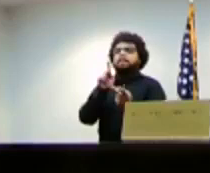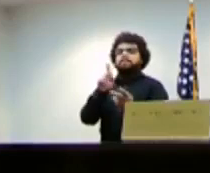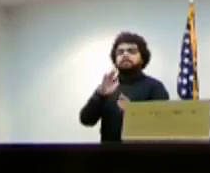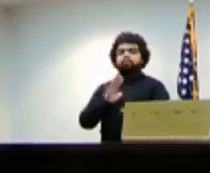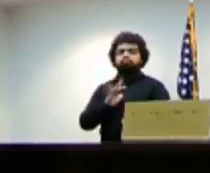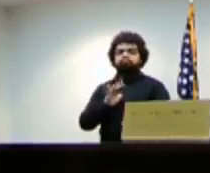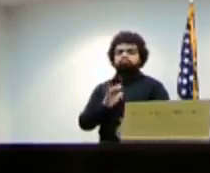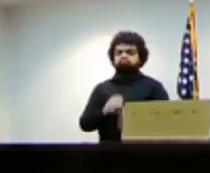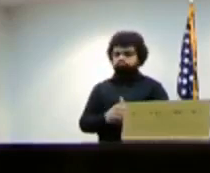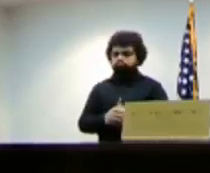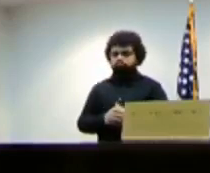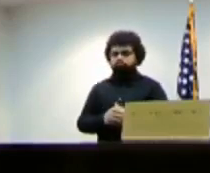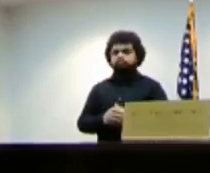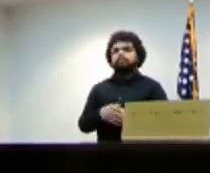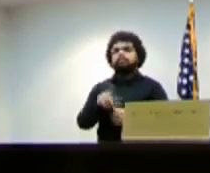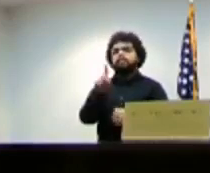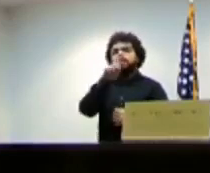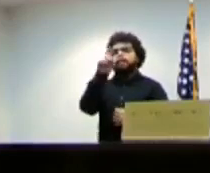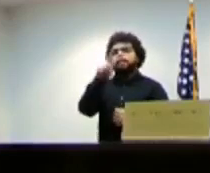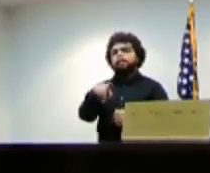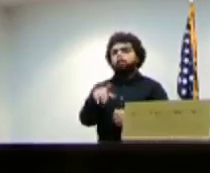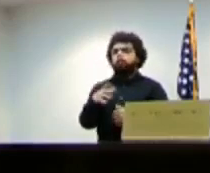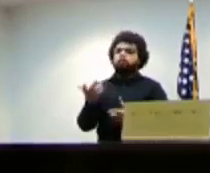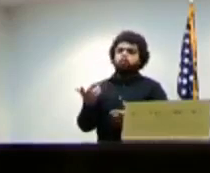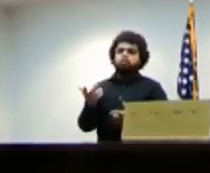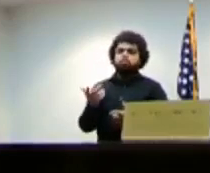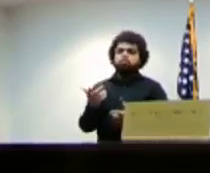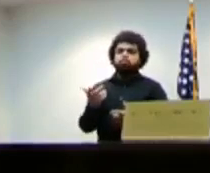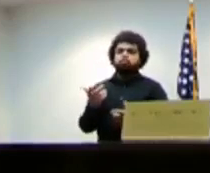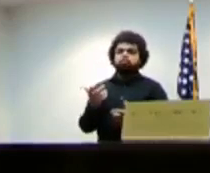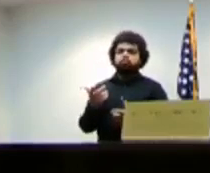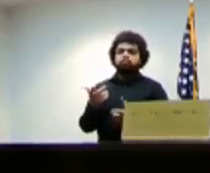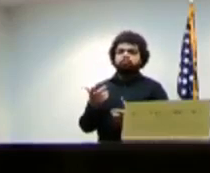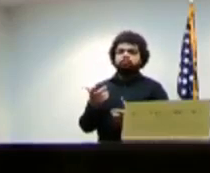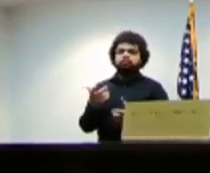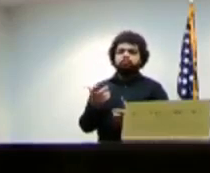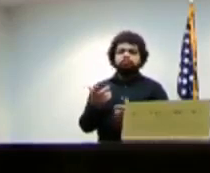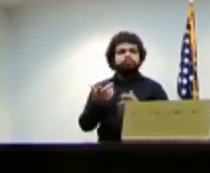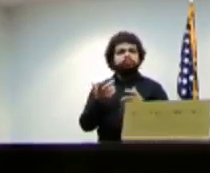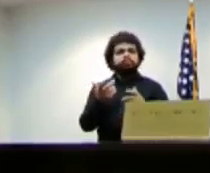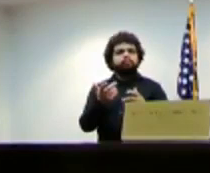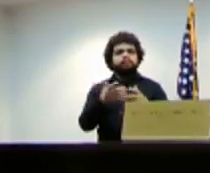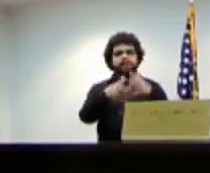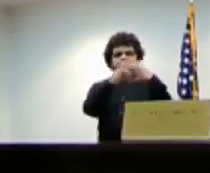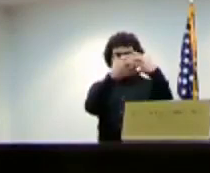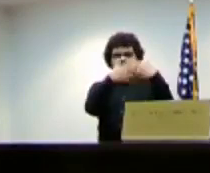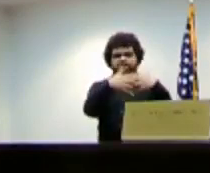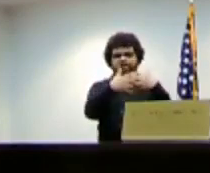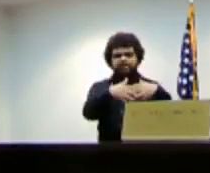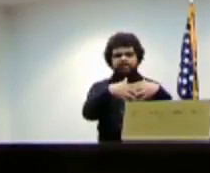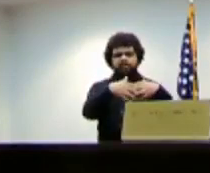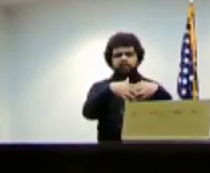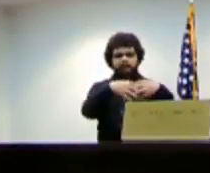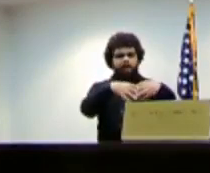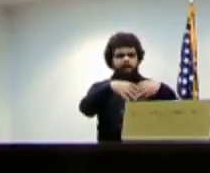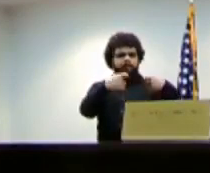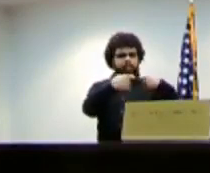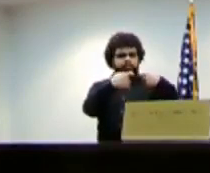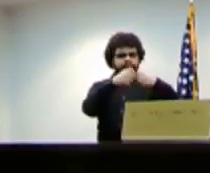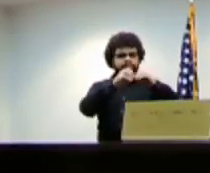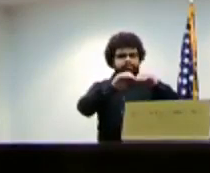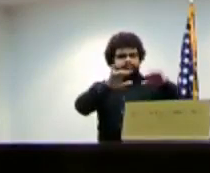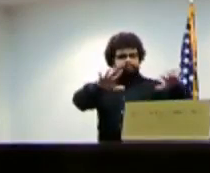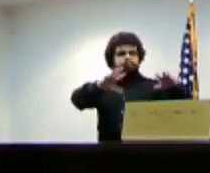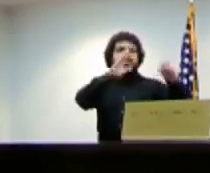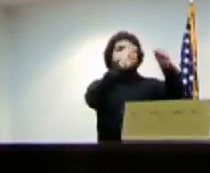Le pregunto, ¿con qué frecuencia se da el mantenimiento de las unidades generatrices y el